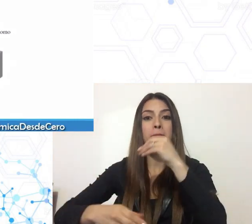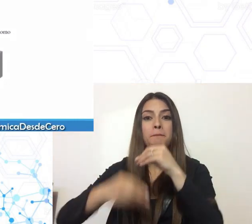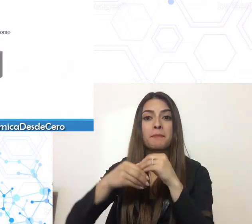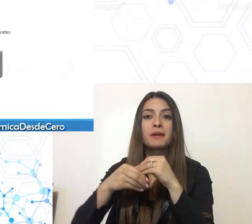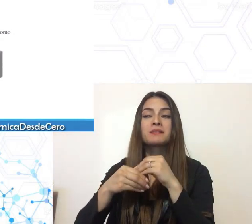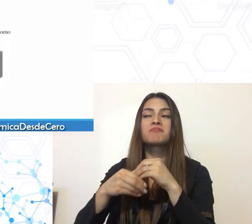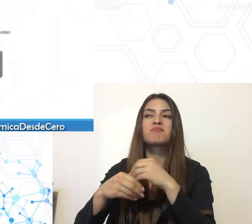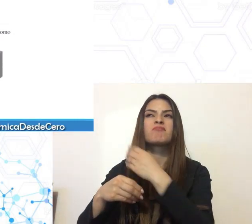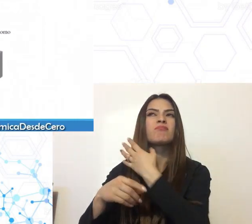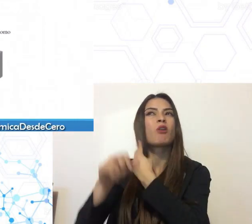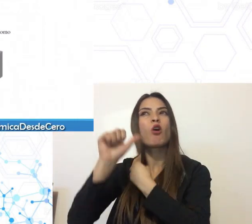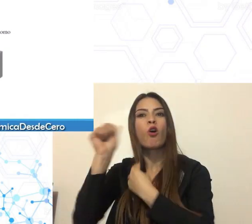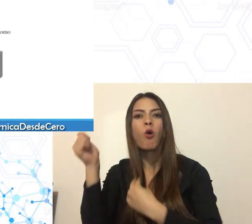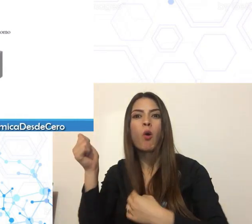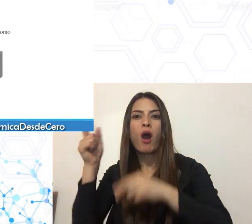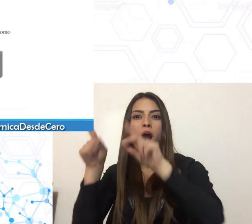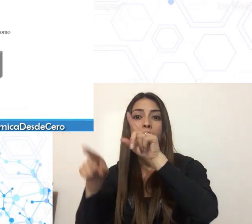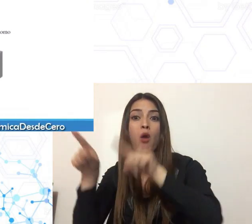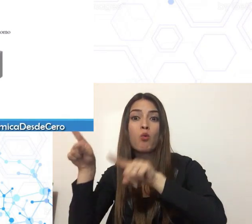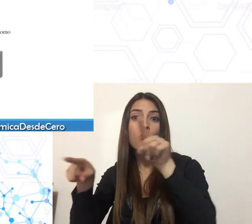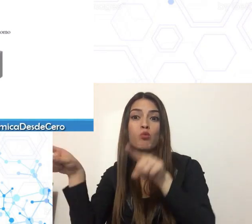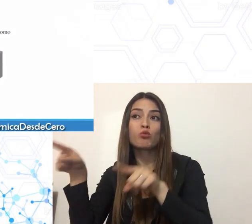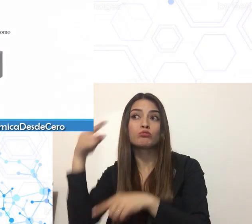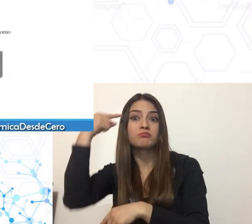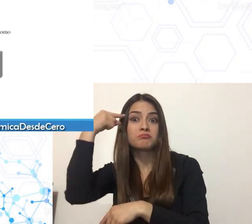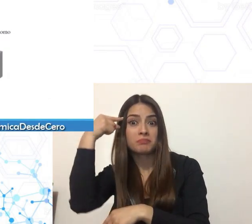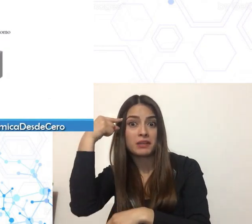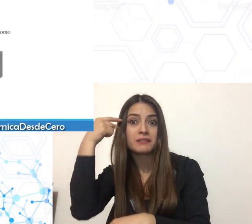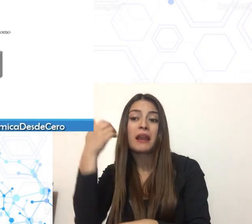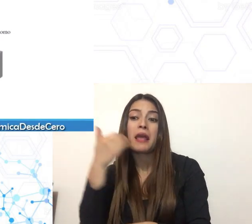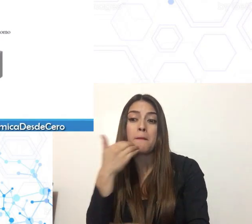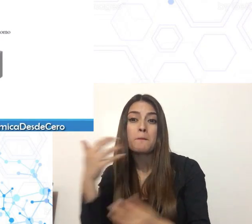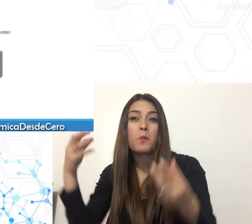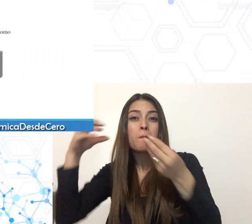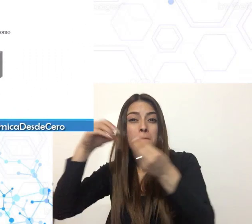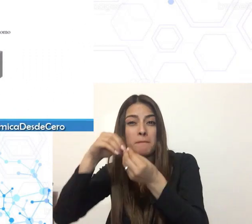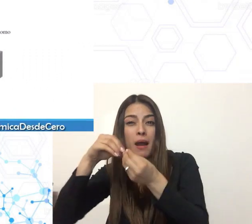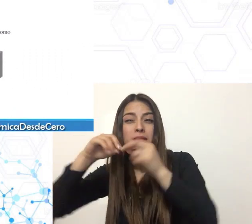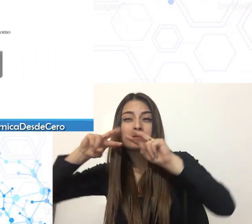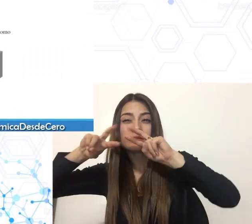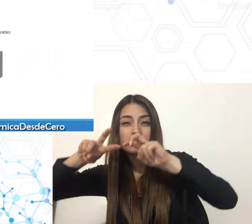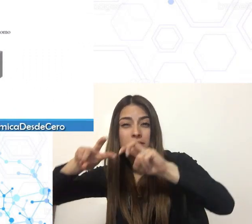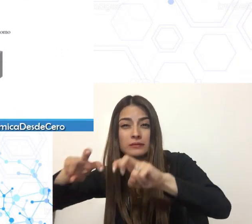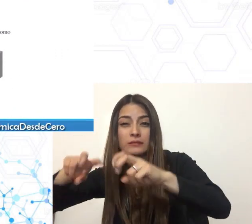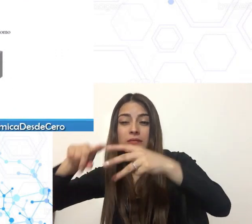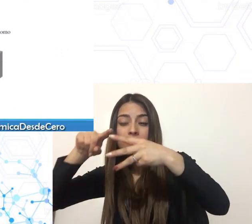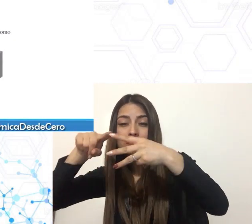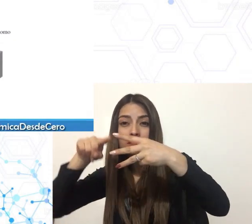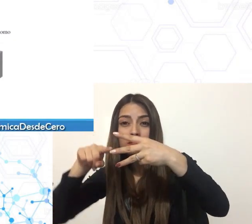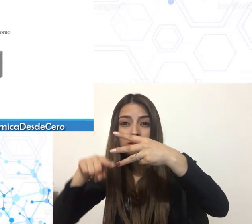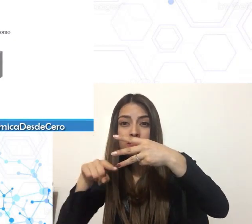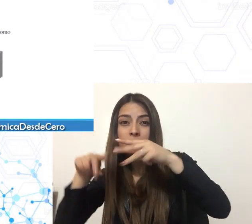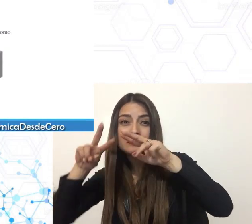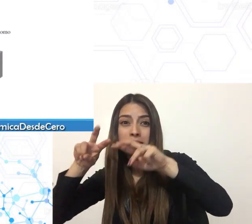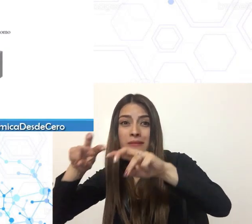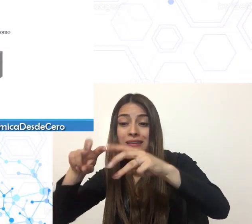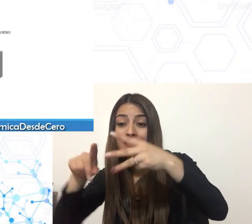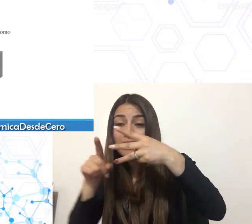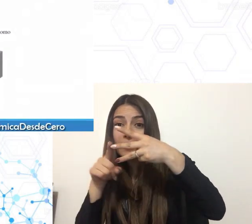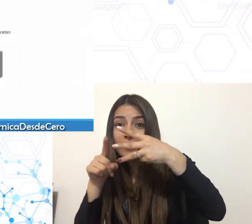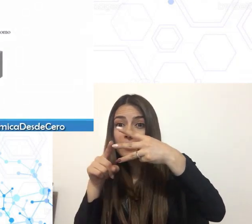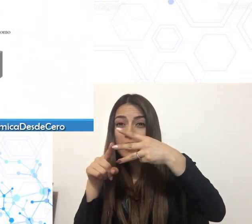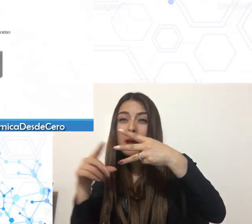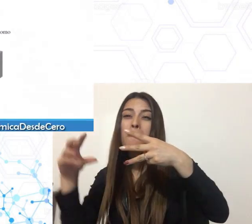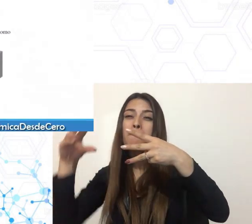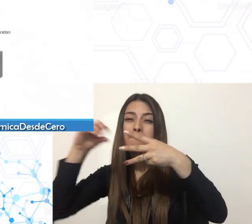respecto, donde se dice además que si se estudiara mucho más a profundización, se